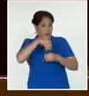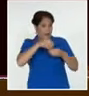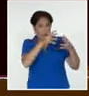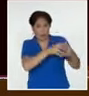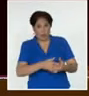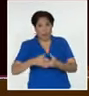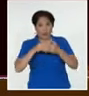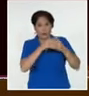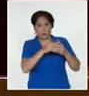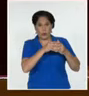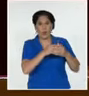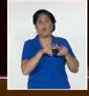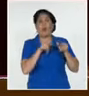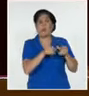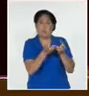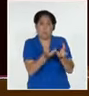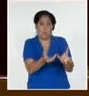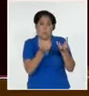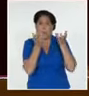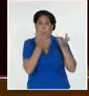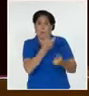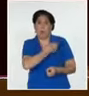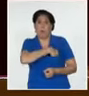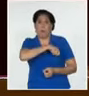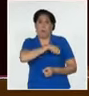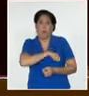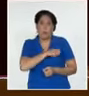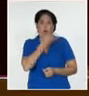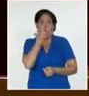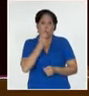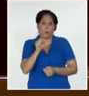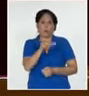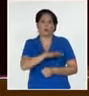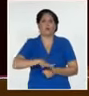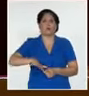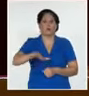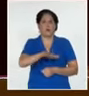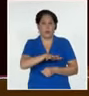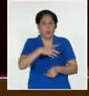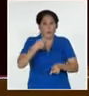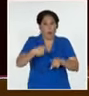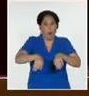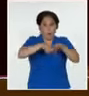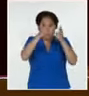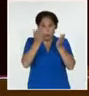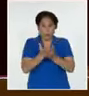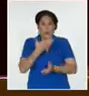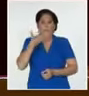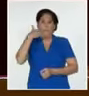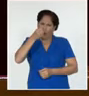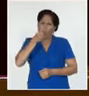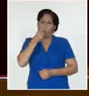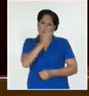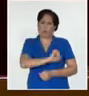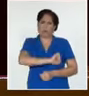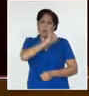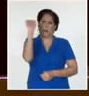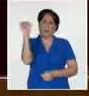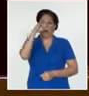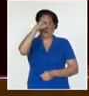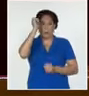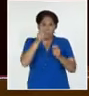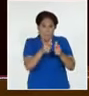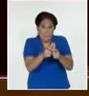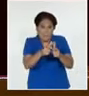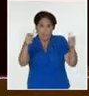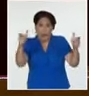con una importante cantidad de personas que creen en el socialismo y que otro mundo mejor es posible. Y la mayoría